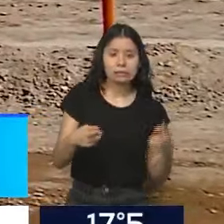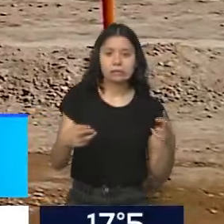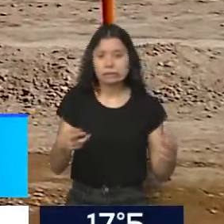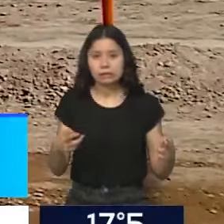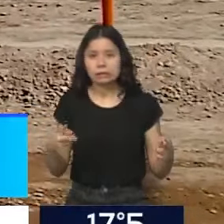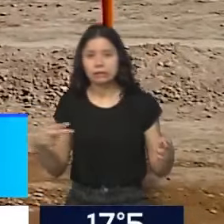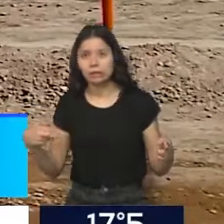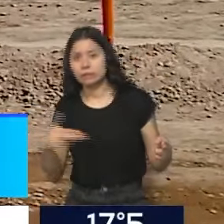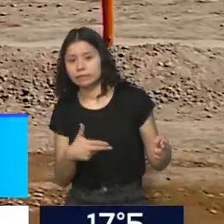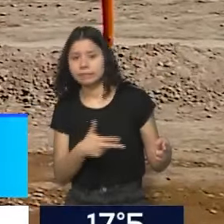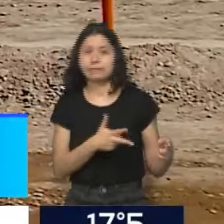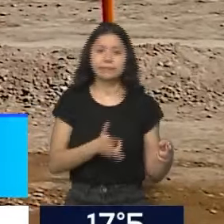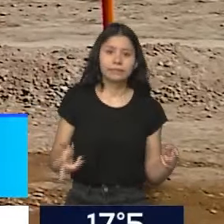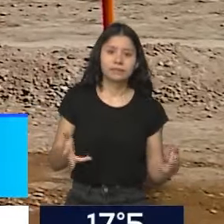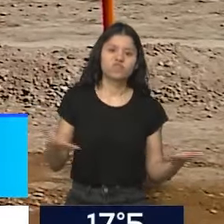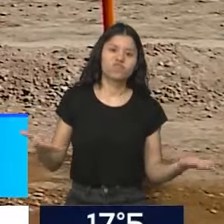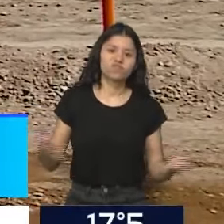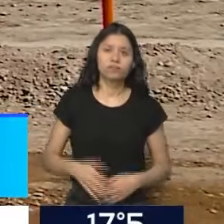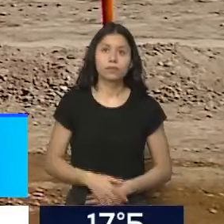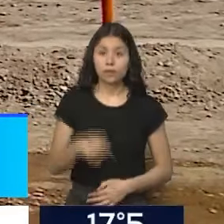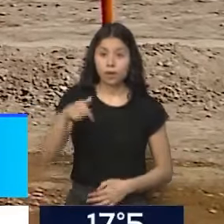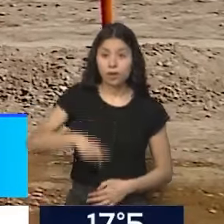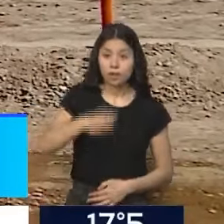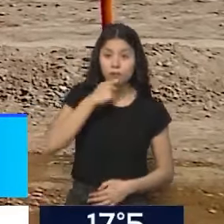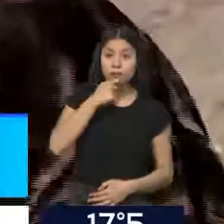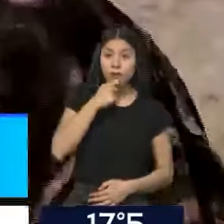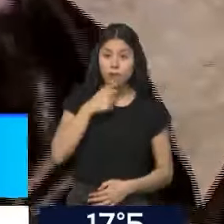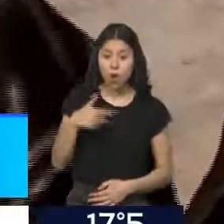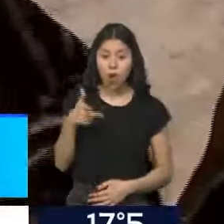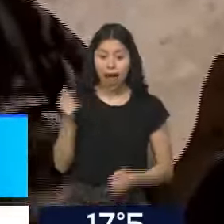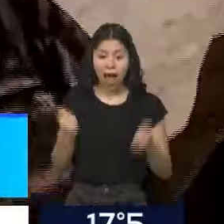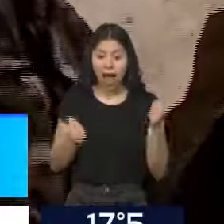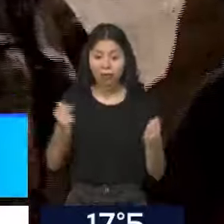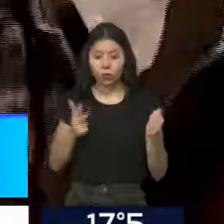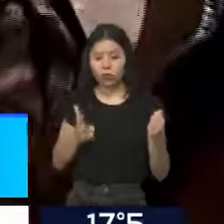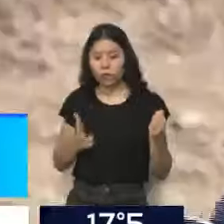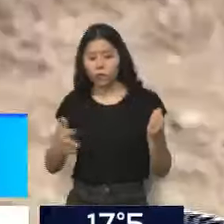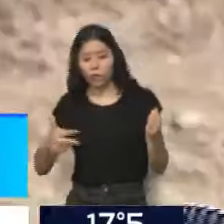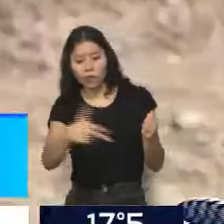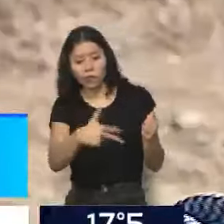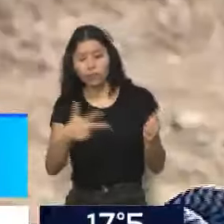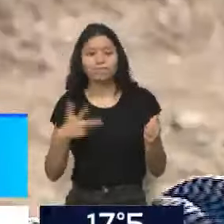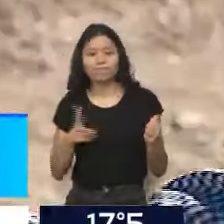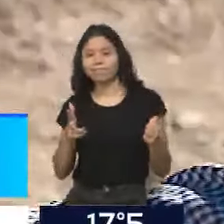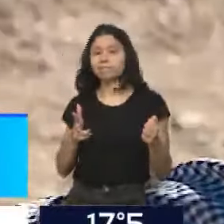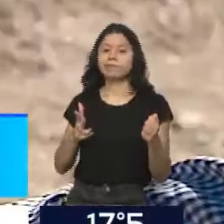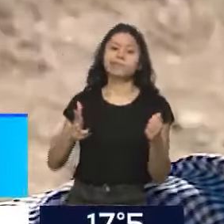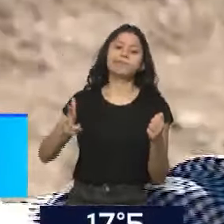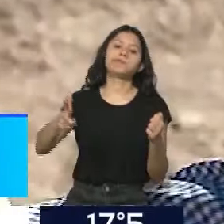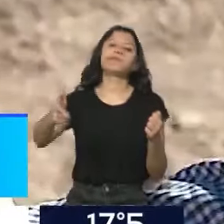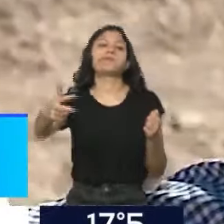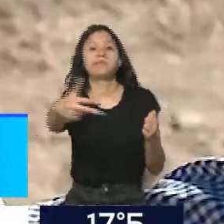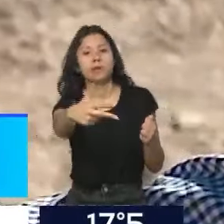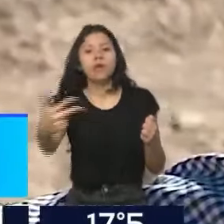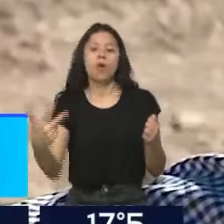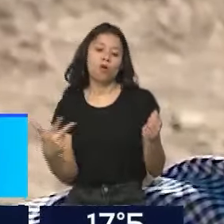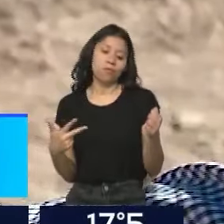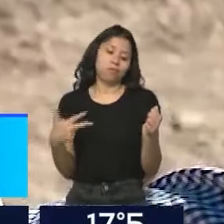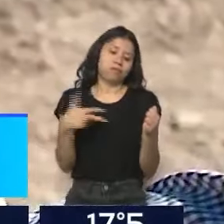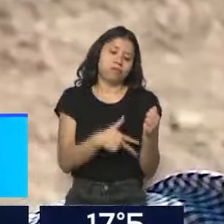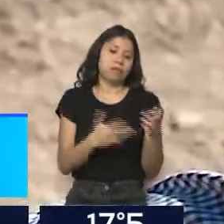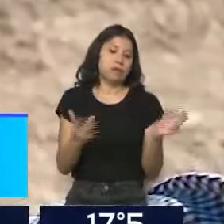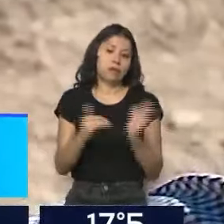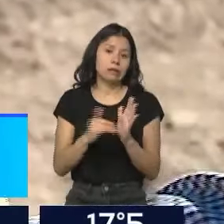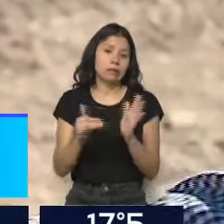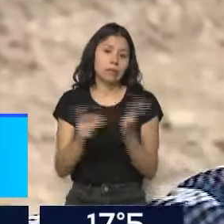acá ¿cómo se llama? Para entrar con vehículo, tenemos que entrar por una punta o por la otra. Por una parte feliz, porque estamos